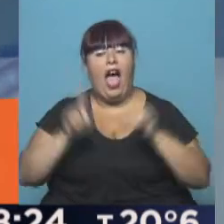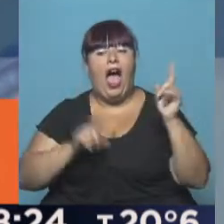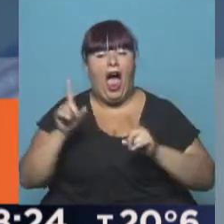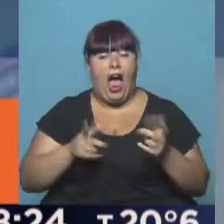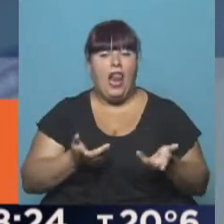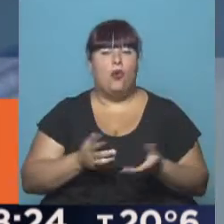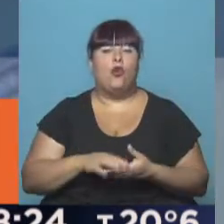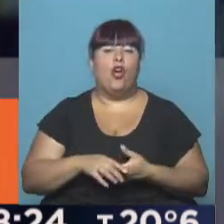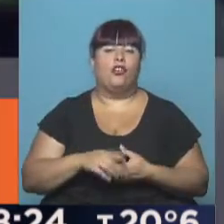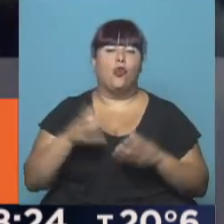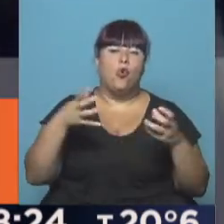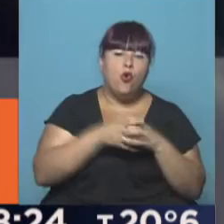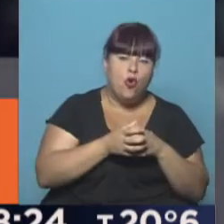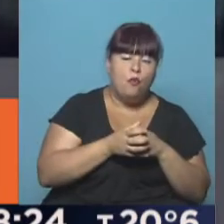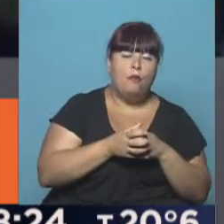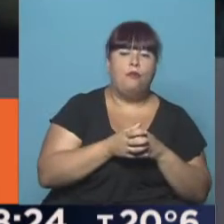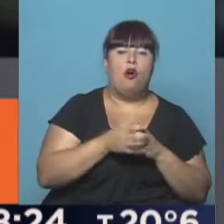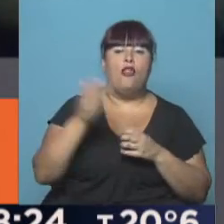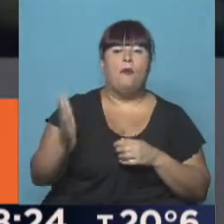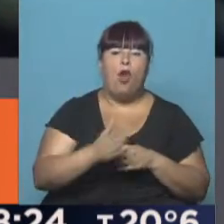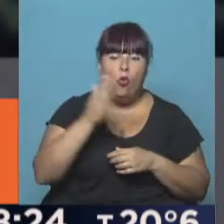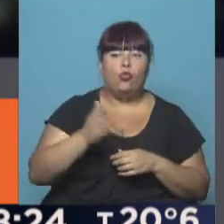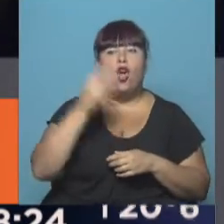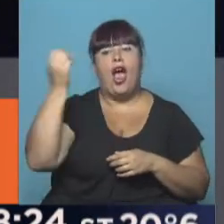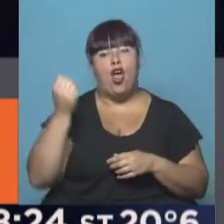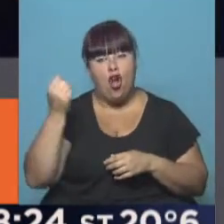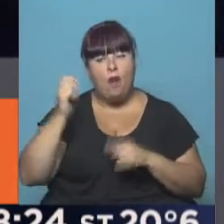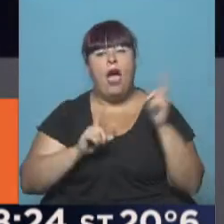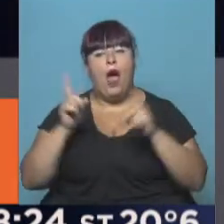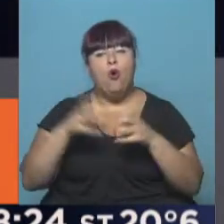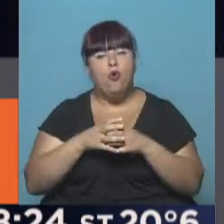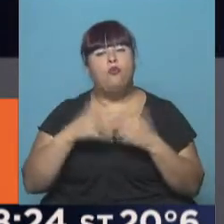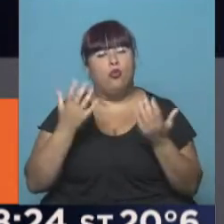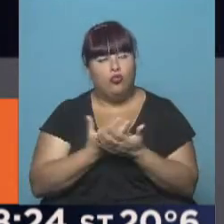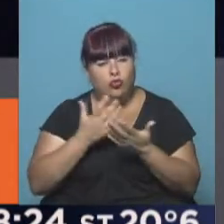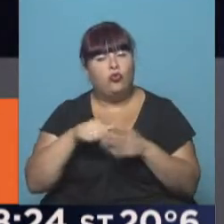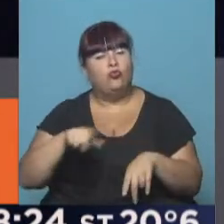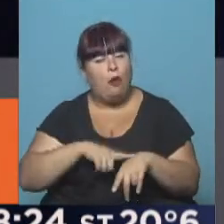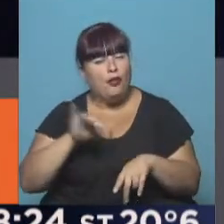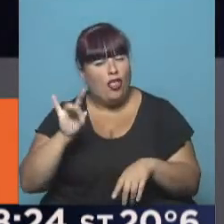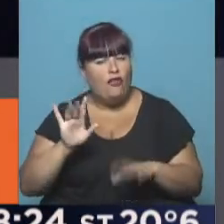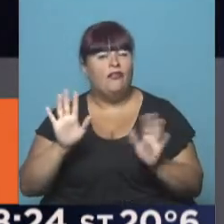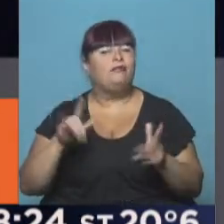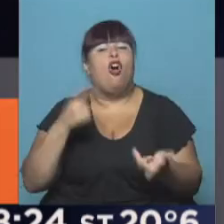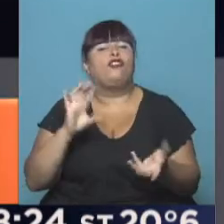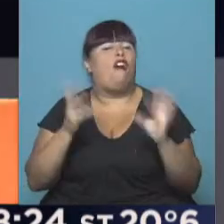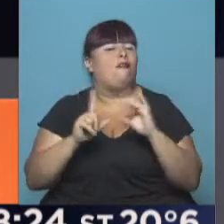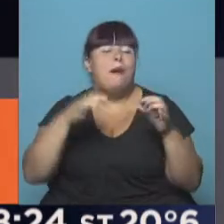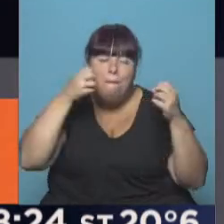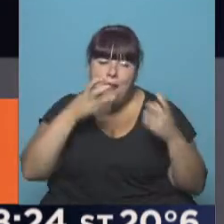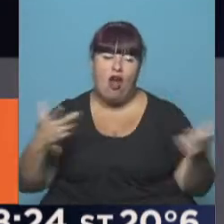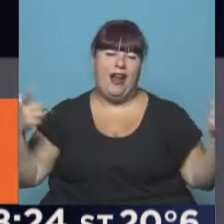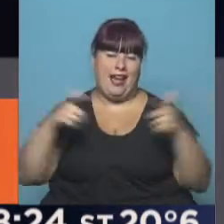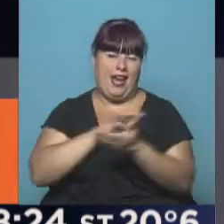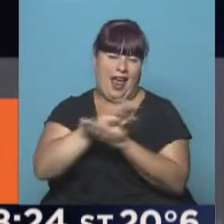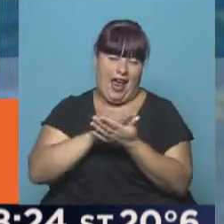hay algunos sectores de la de la producción de la economía que están pasando momentos difíciles y no hay otra manera que no sea sentándonos